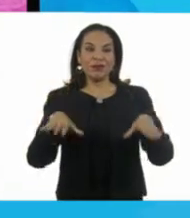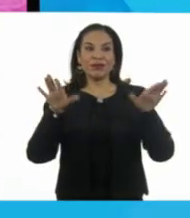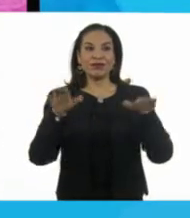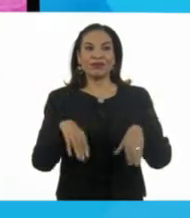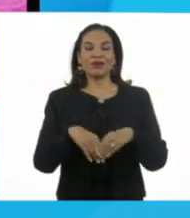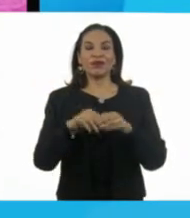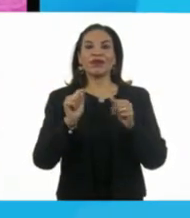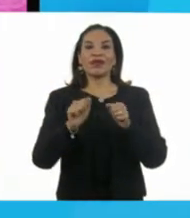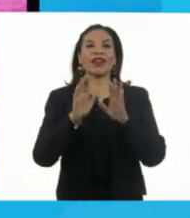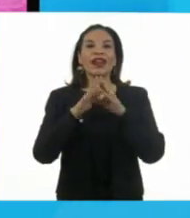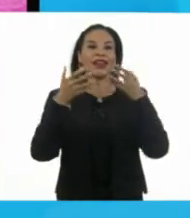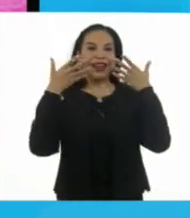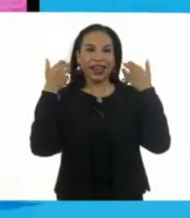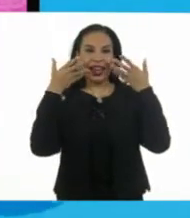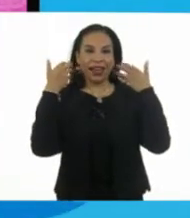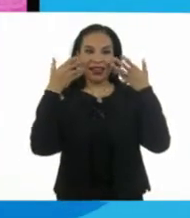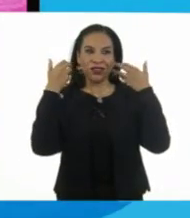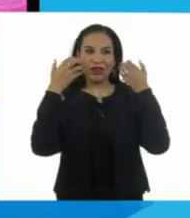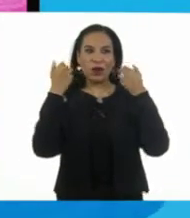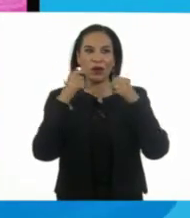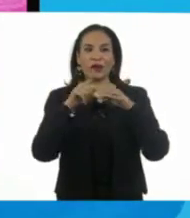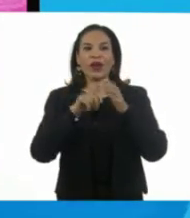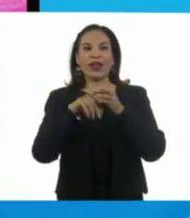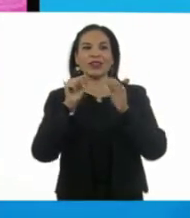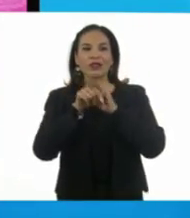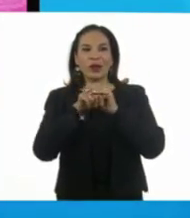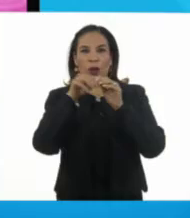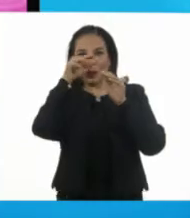un gato, un topo,